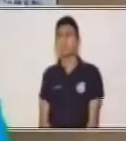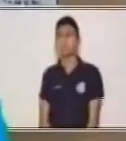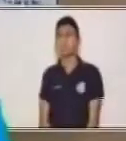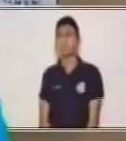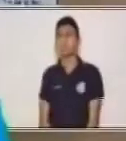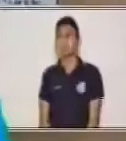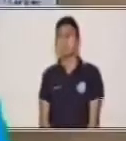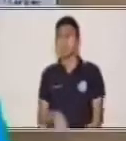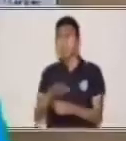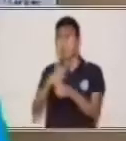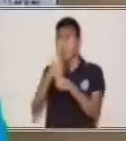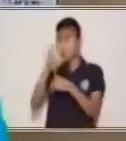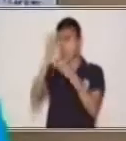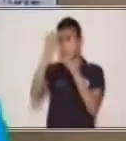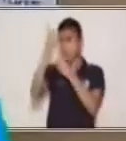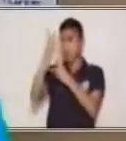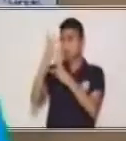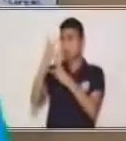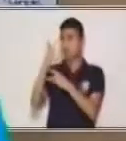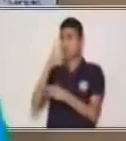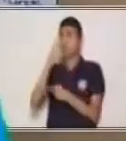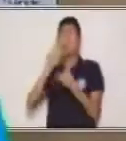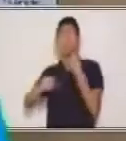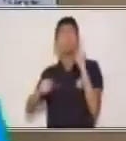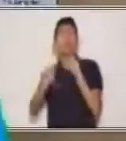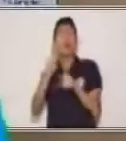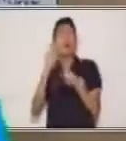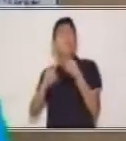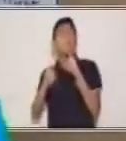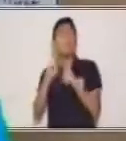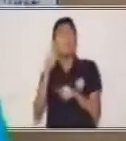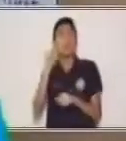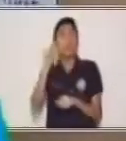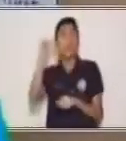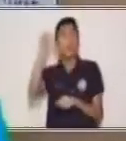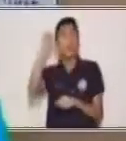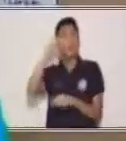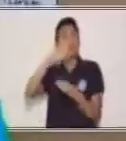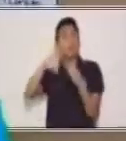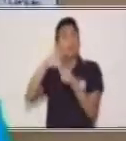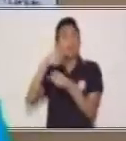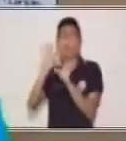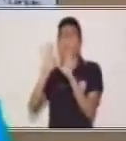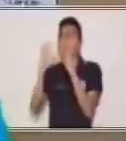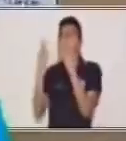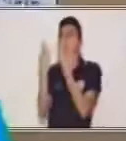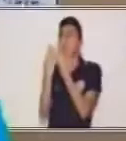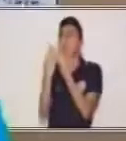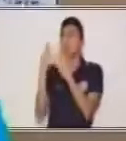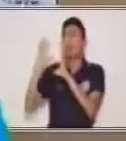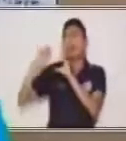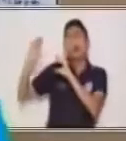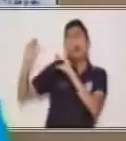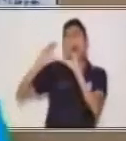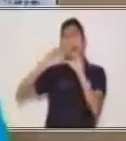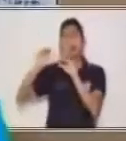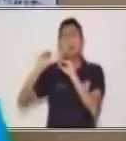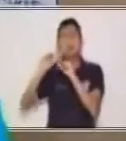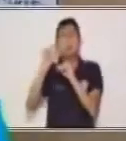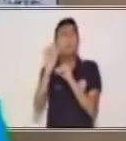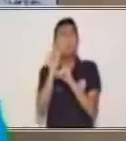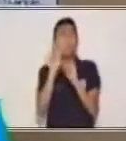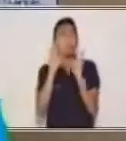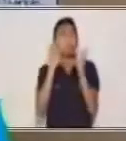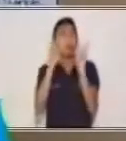Comparte pues esta información con sus vecinos, sus amigos, pues con el adulto que tengas en casa, háblale un poquito de lo que pudiste aprender el día